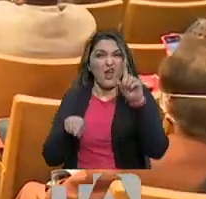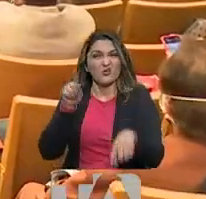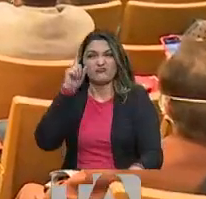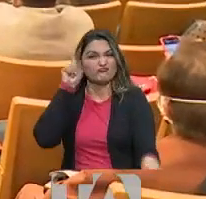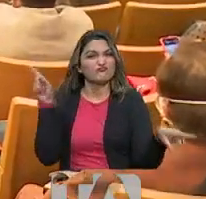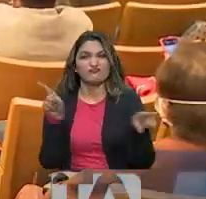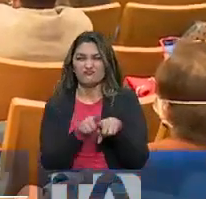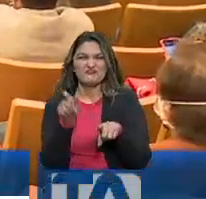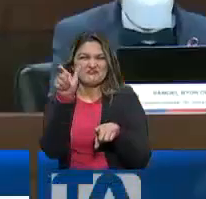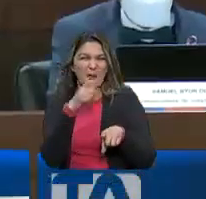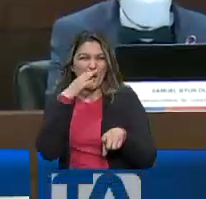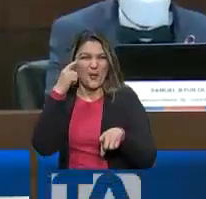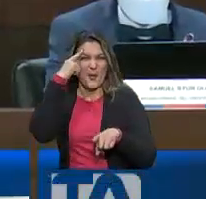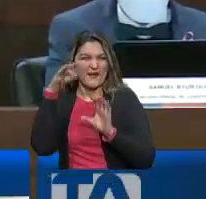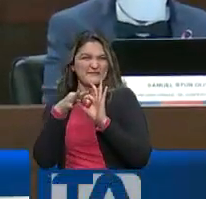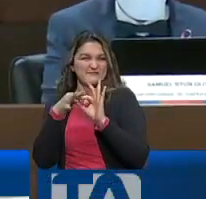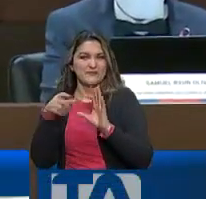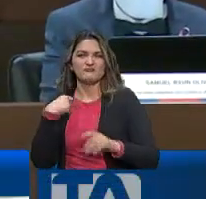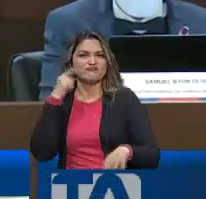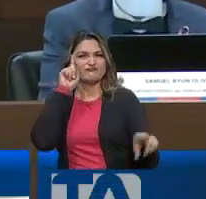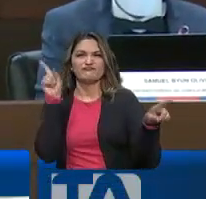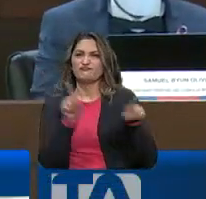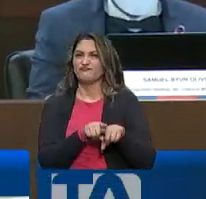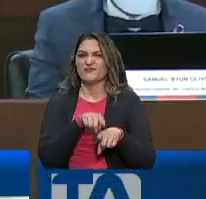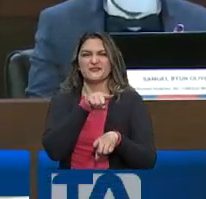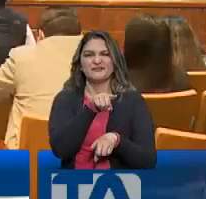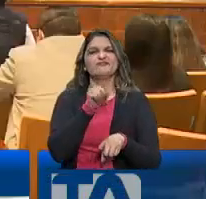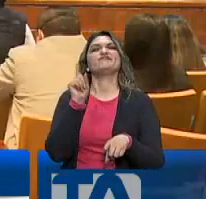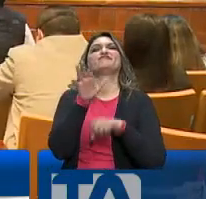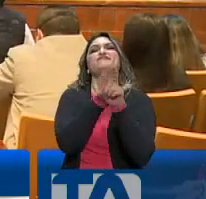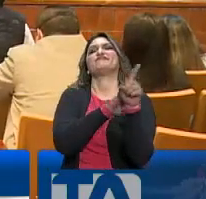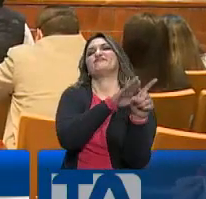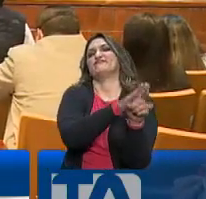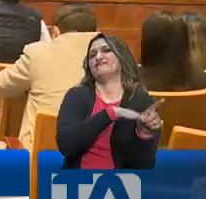La sesión del Consejo Metropolitano de este martes evidencia una clara división.